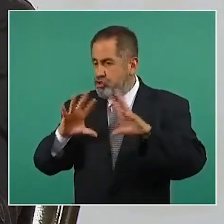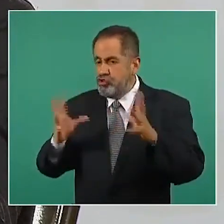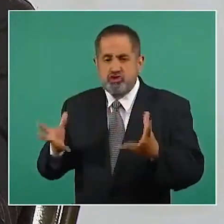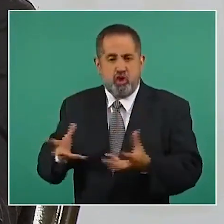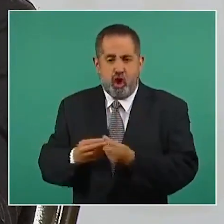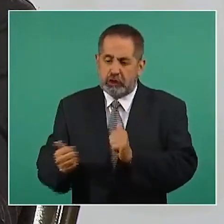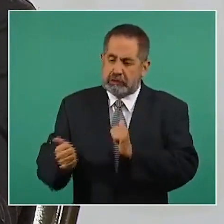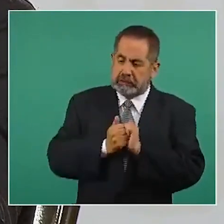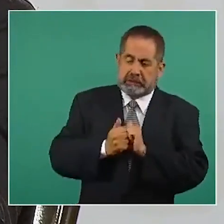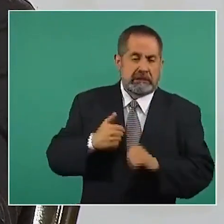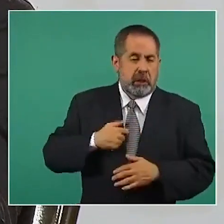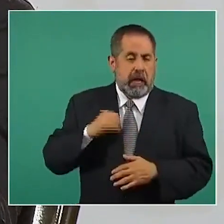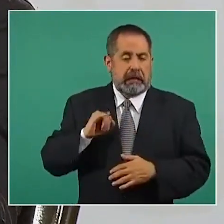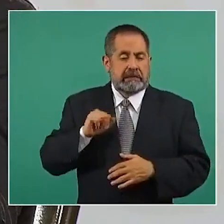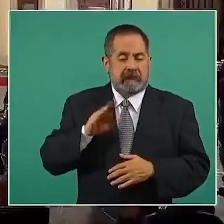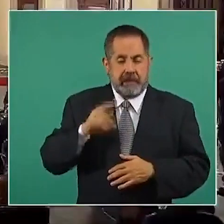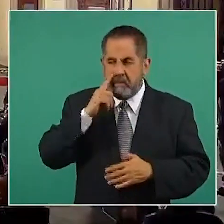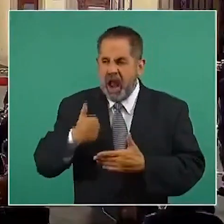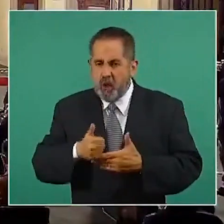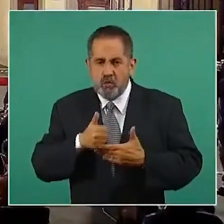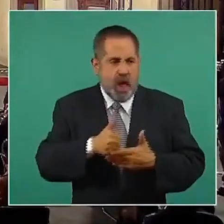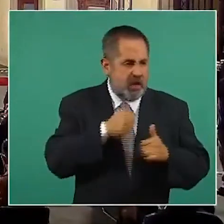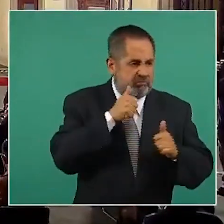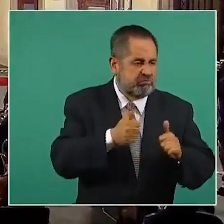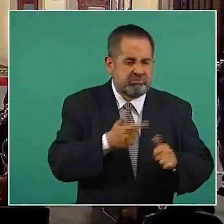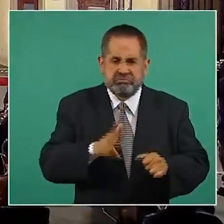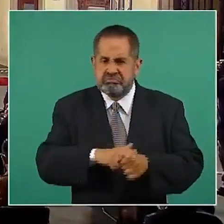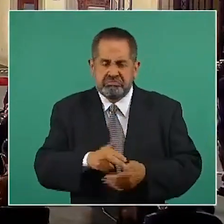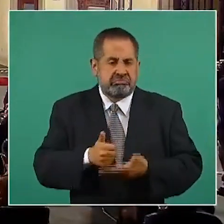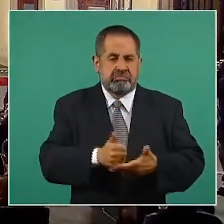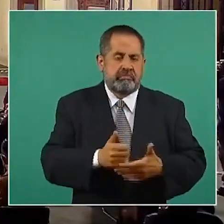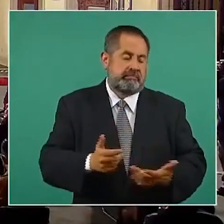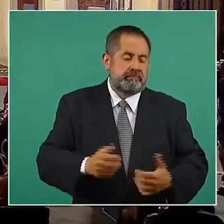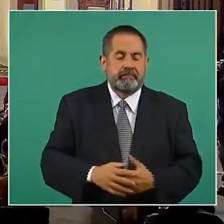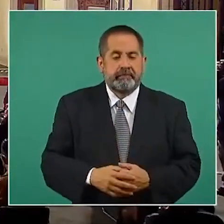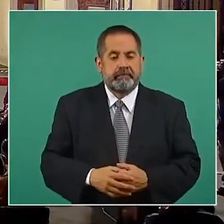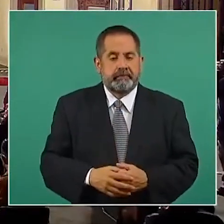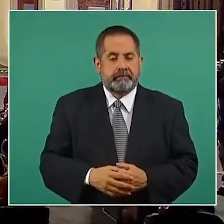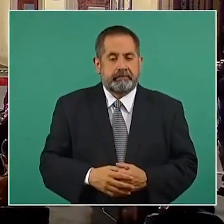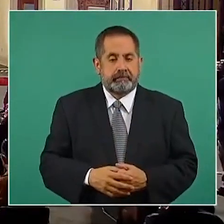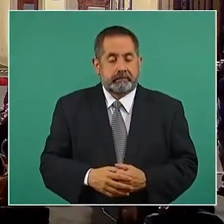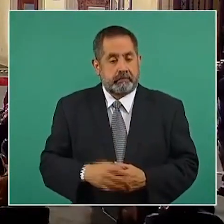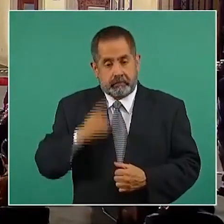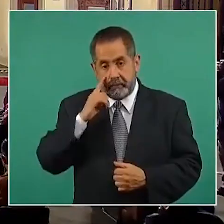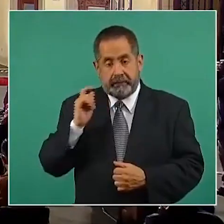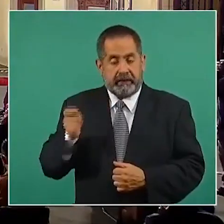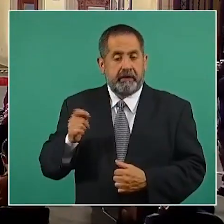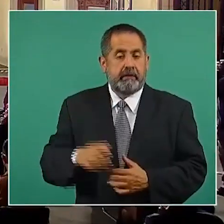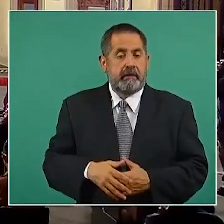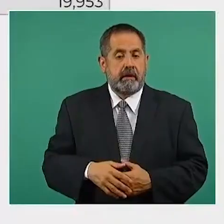el INSABI para fortalecer la atención médica. Desde la siguiente, por favor. Desde el punto de vista de